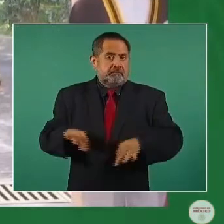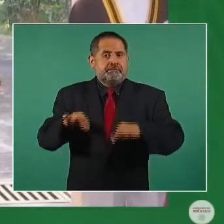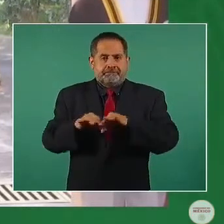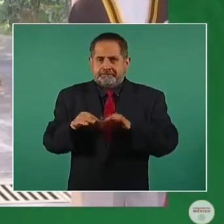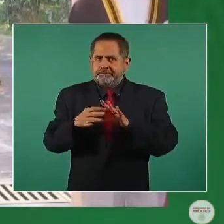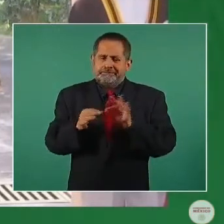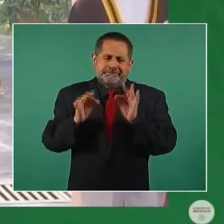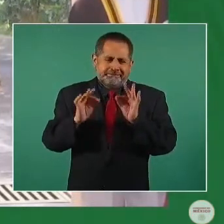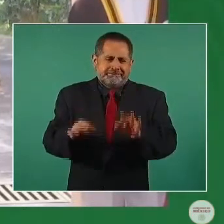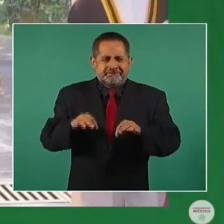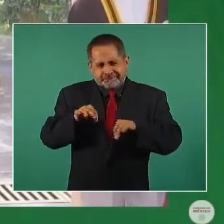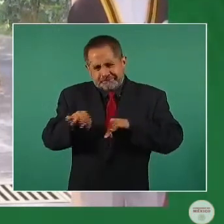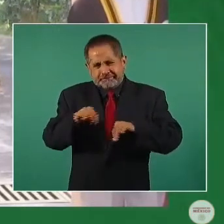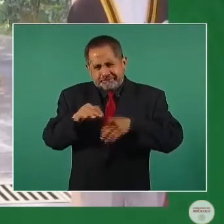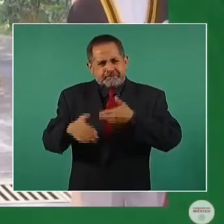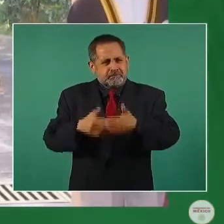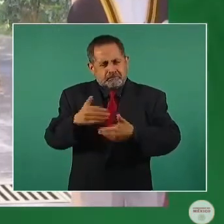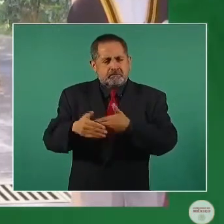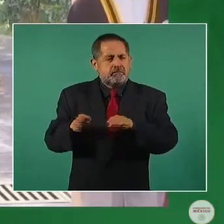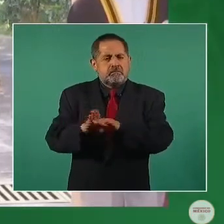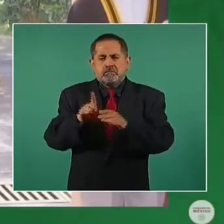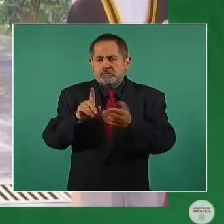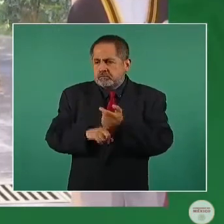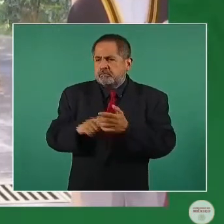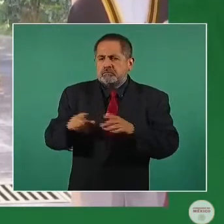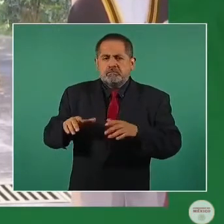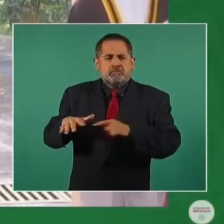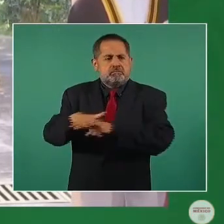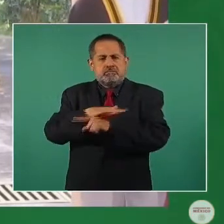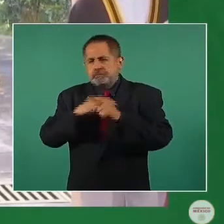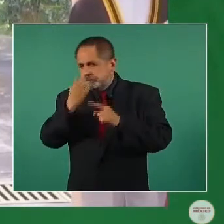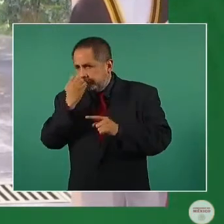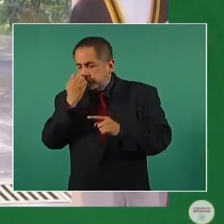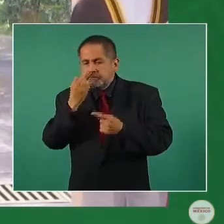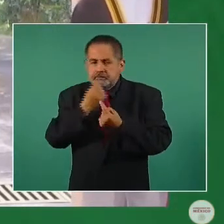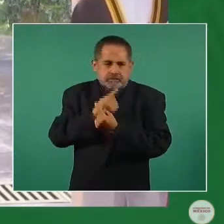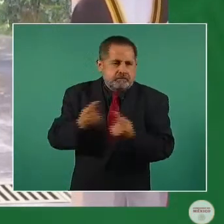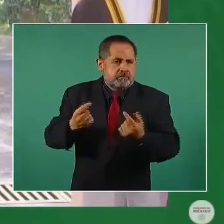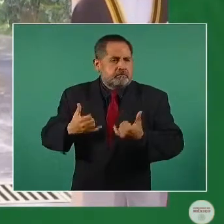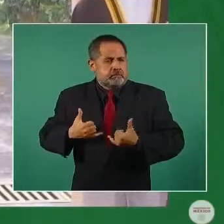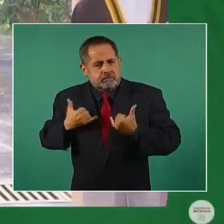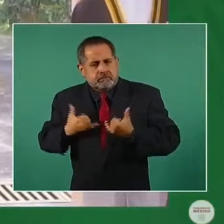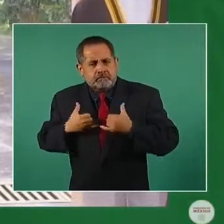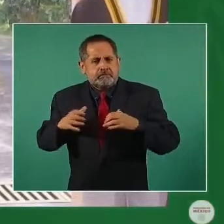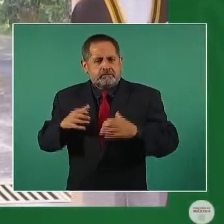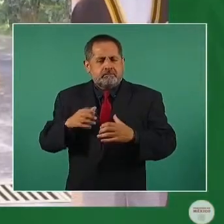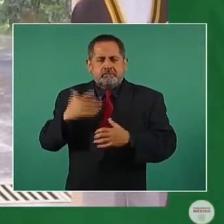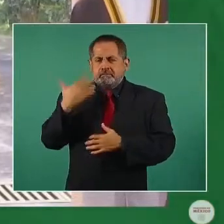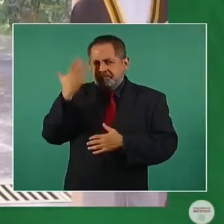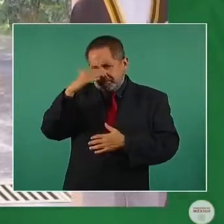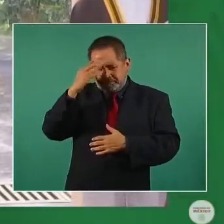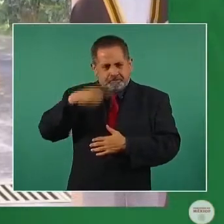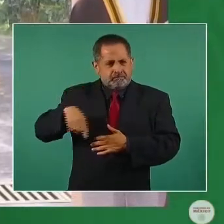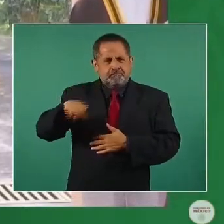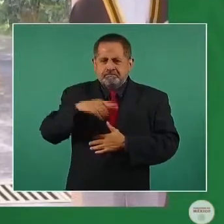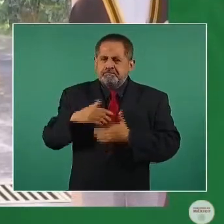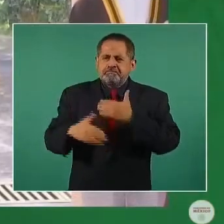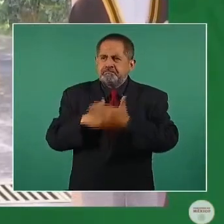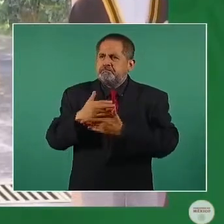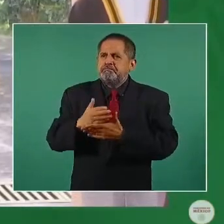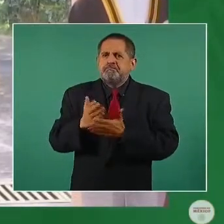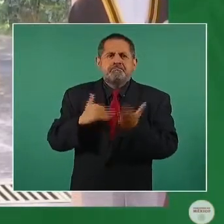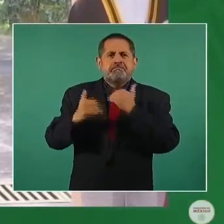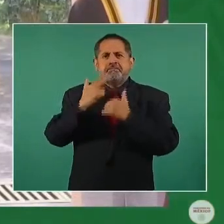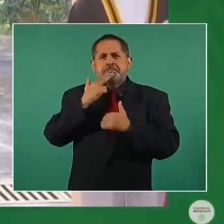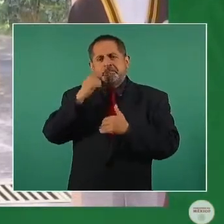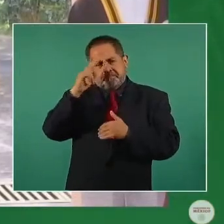importante el trabajo en el ambiente escolar, con la niñez, con la juventud, porque sabemos que estamos construyendo el bienestar